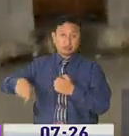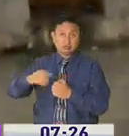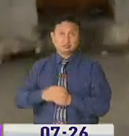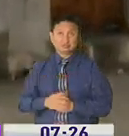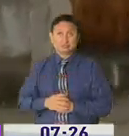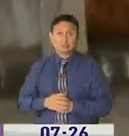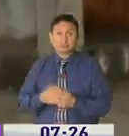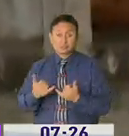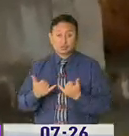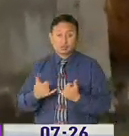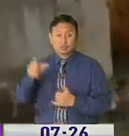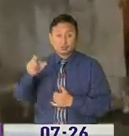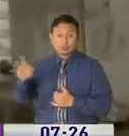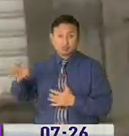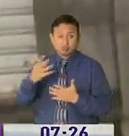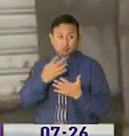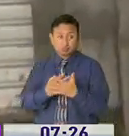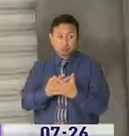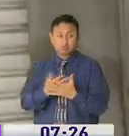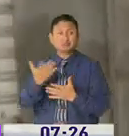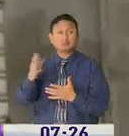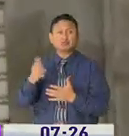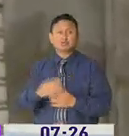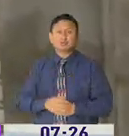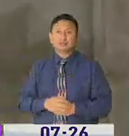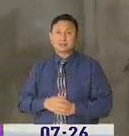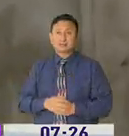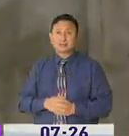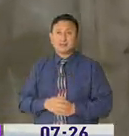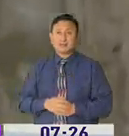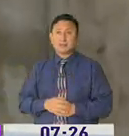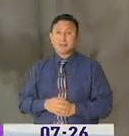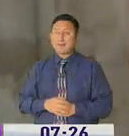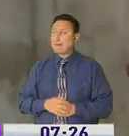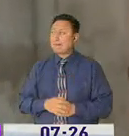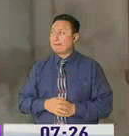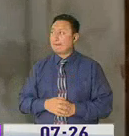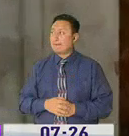detenidos en este caso, informó Jorge Salazar.